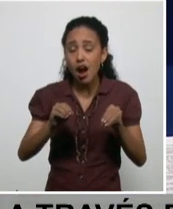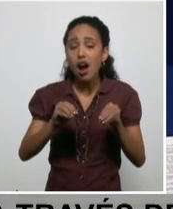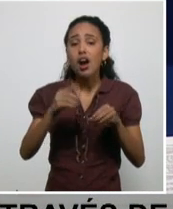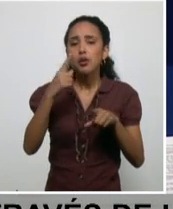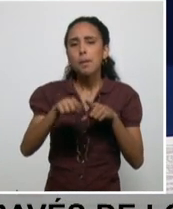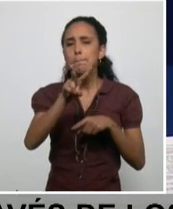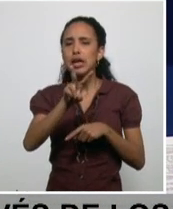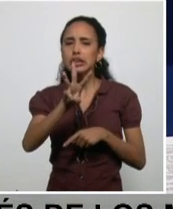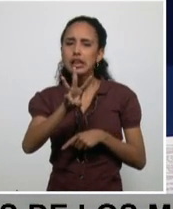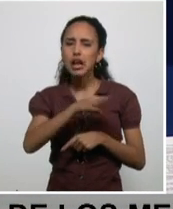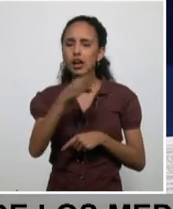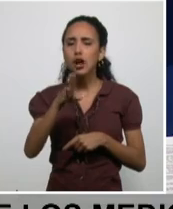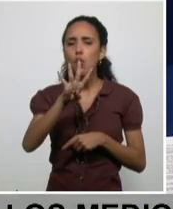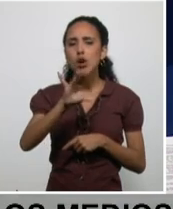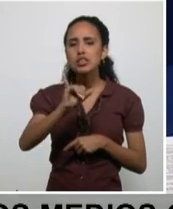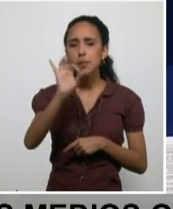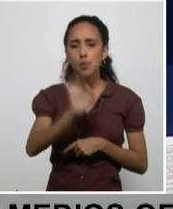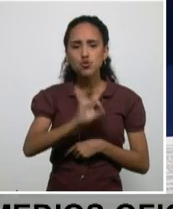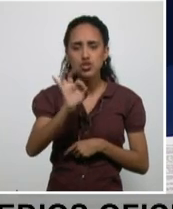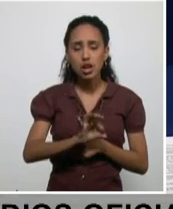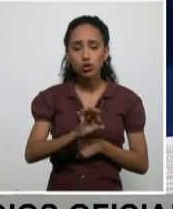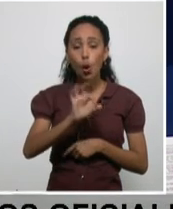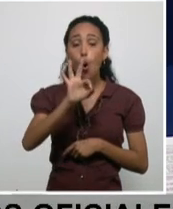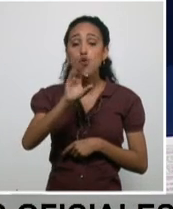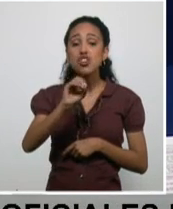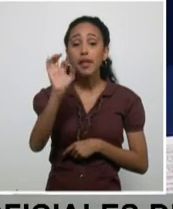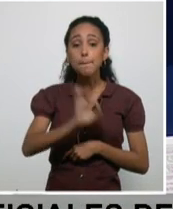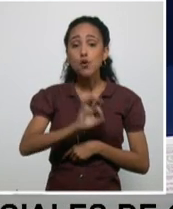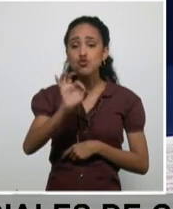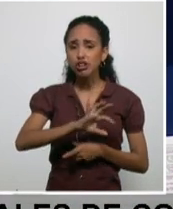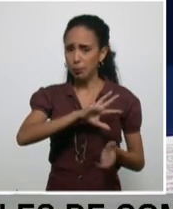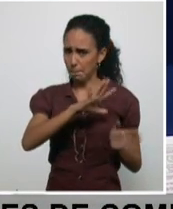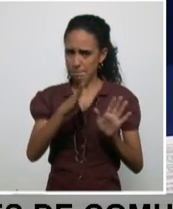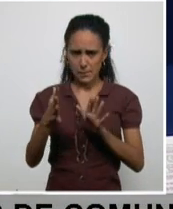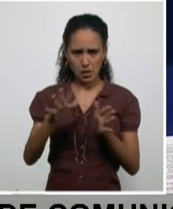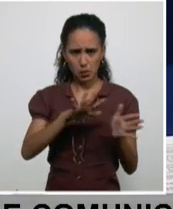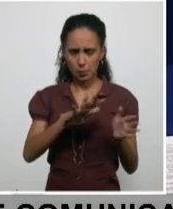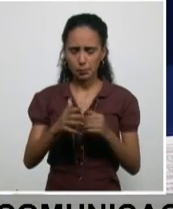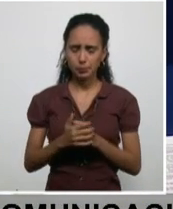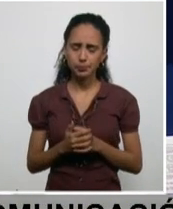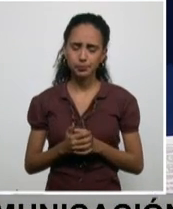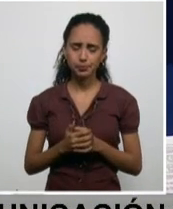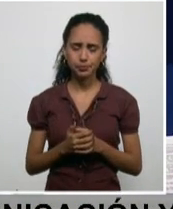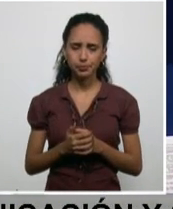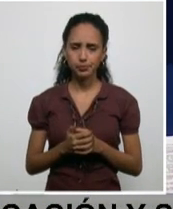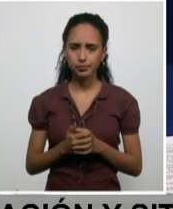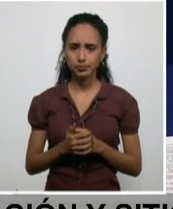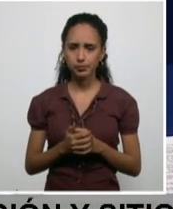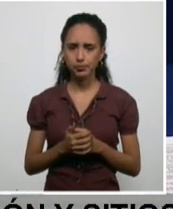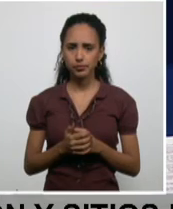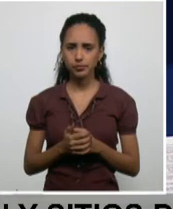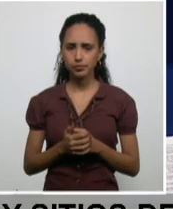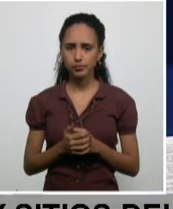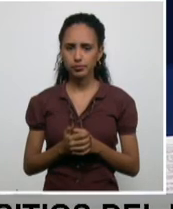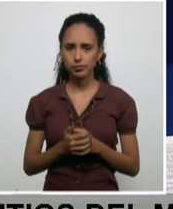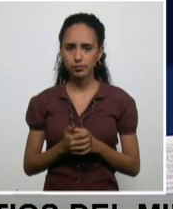23%, un 46%, un 80% como tal. Entonces,